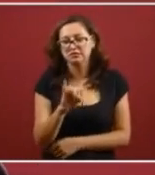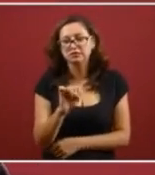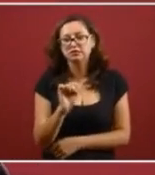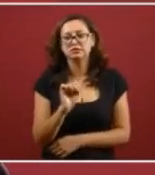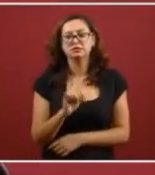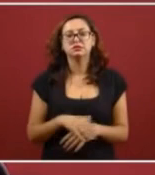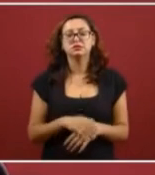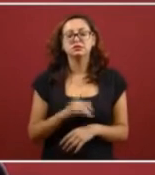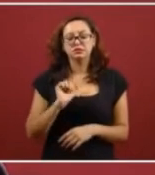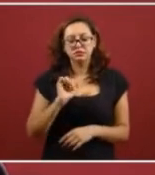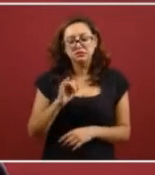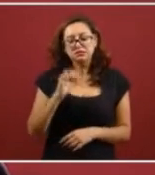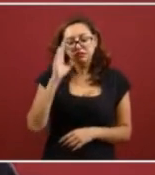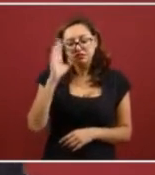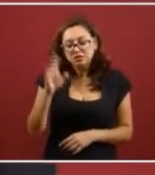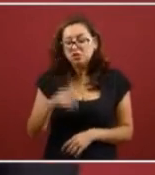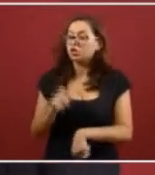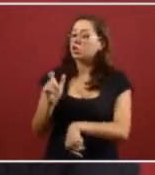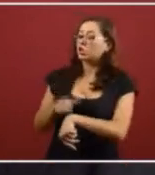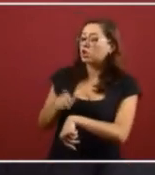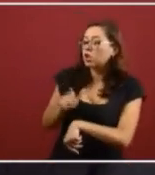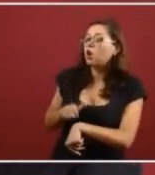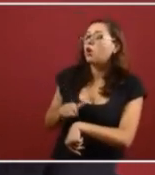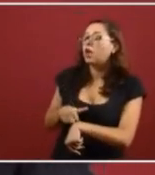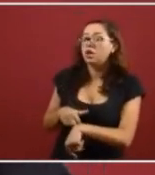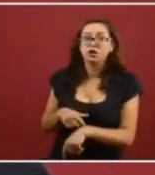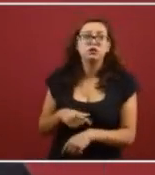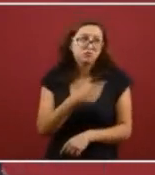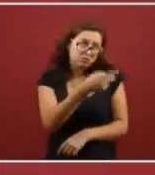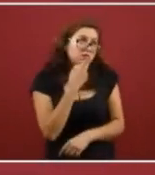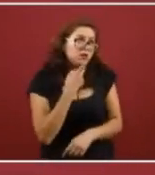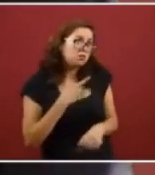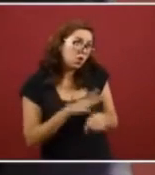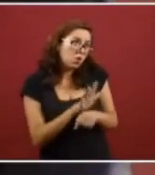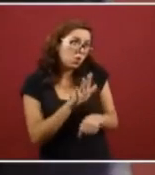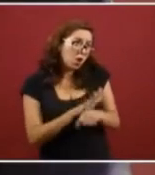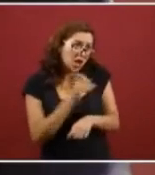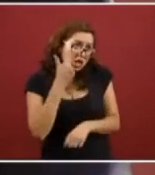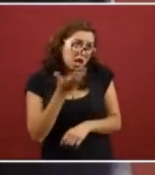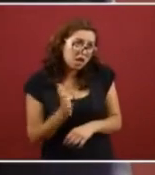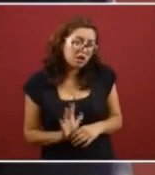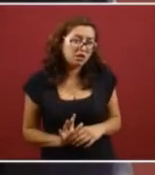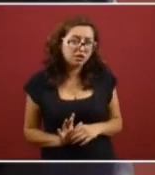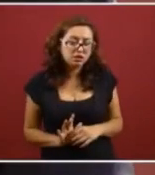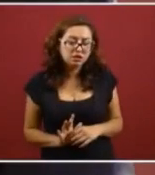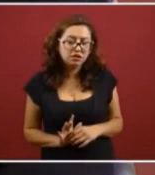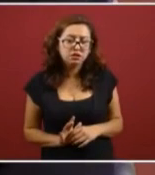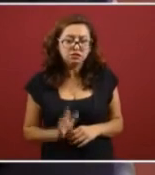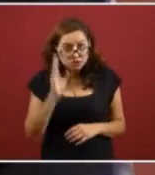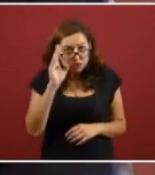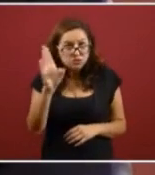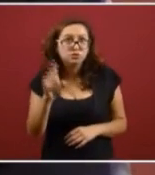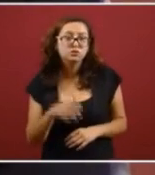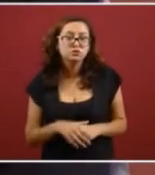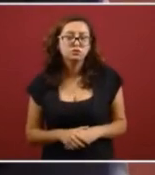Sí, señor. Yes, sir. ¿Qué horas son? What time is it? Las que usted when, whatever time you sea, say señor. It is, sir.